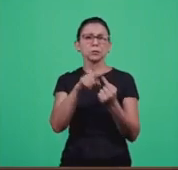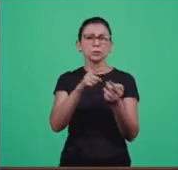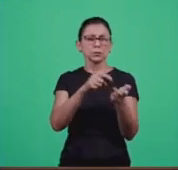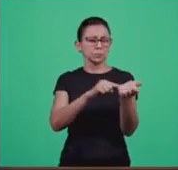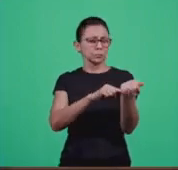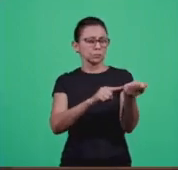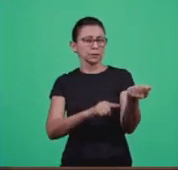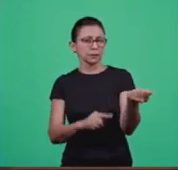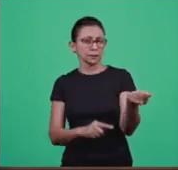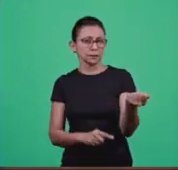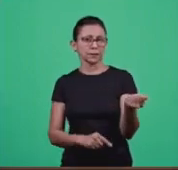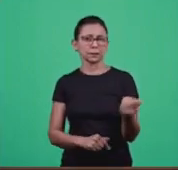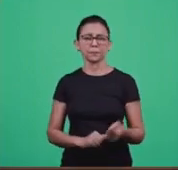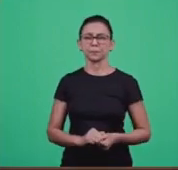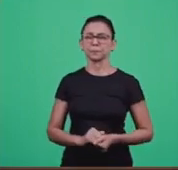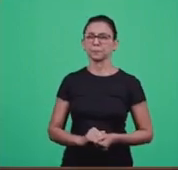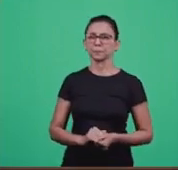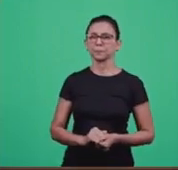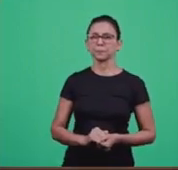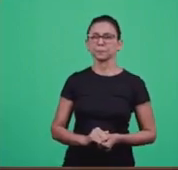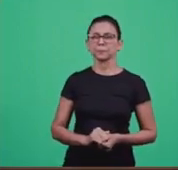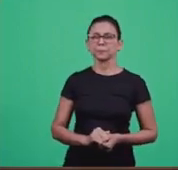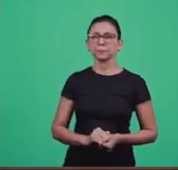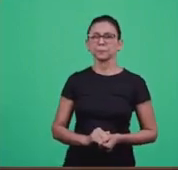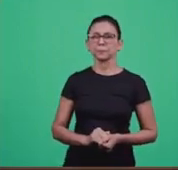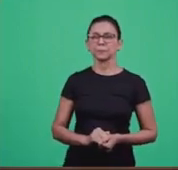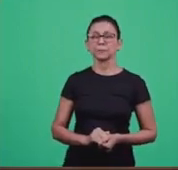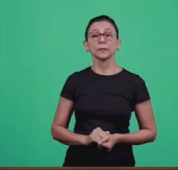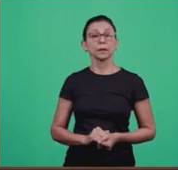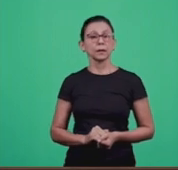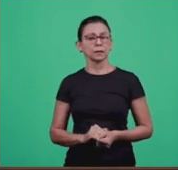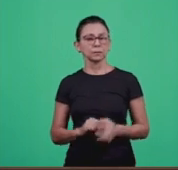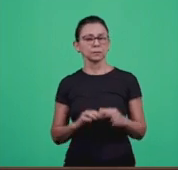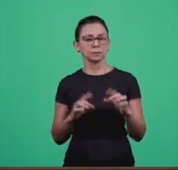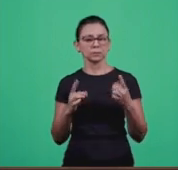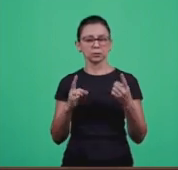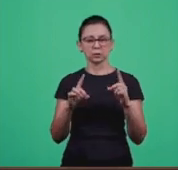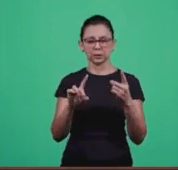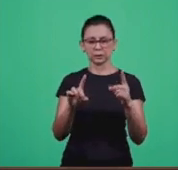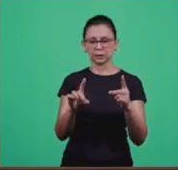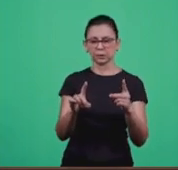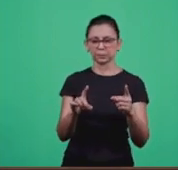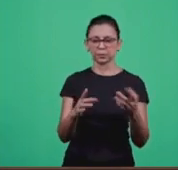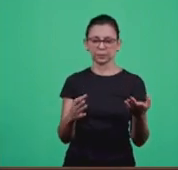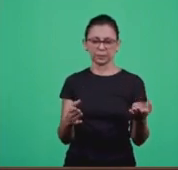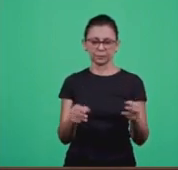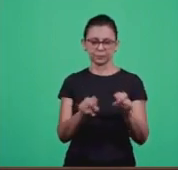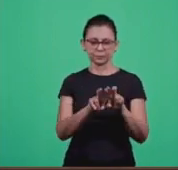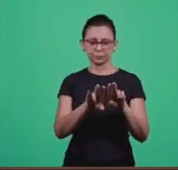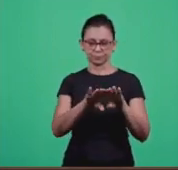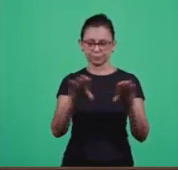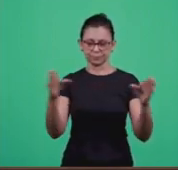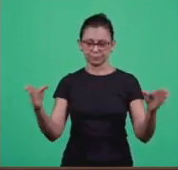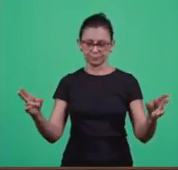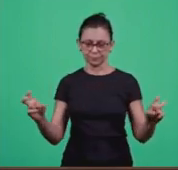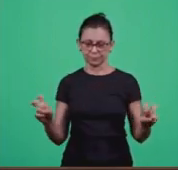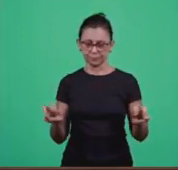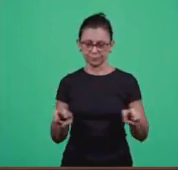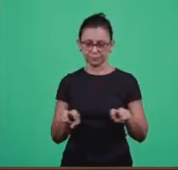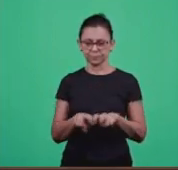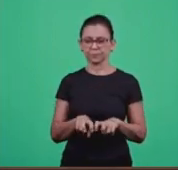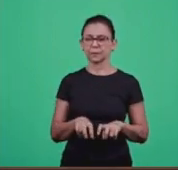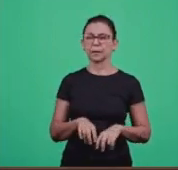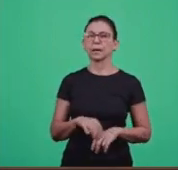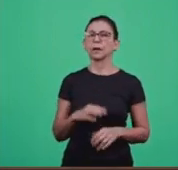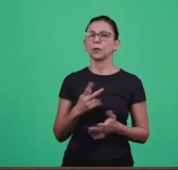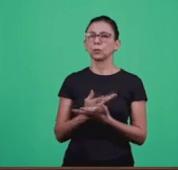eso? Cuando sus discípulos participaron de la cena, ellos comieron el pan.